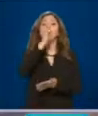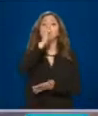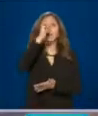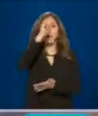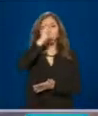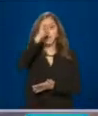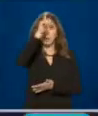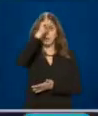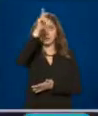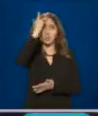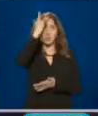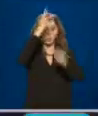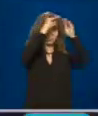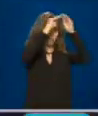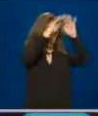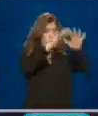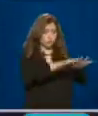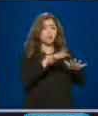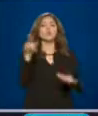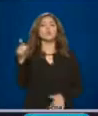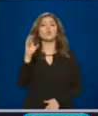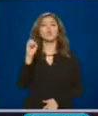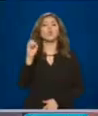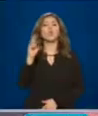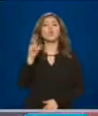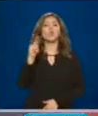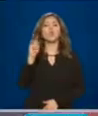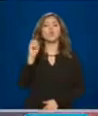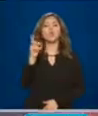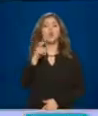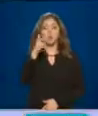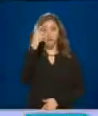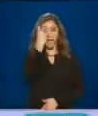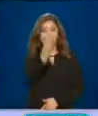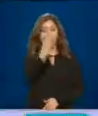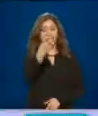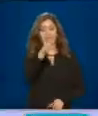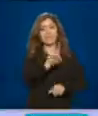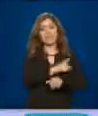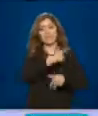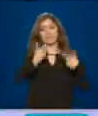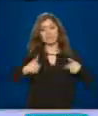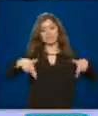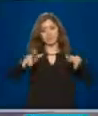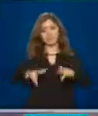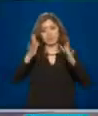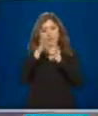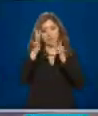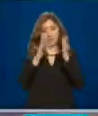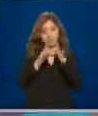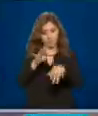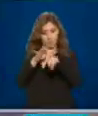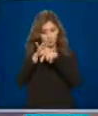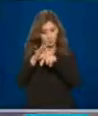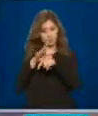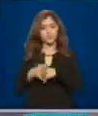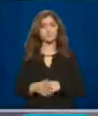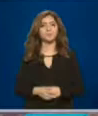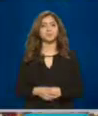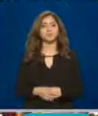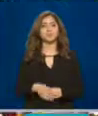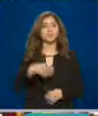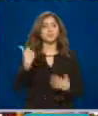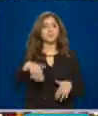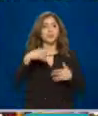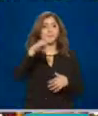Eucaristía. En cambio, para ortodoxos y católicos está presente Ahí. O sea, es real. Híjole, Mónica, pues excelente tema,